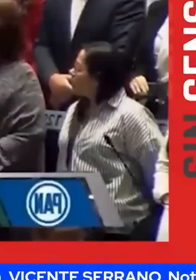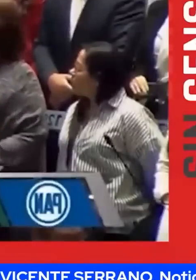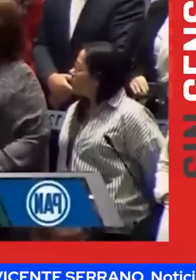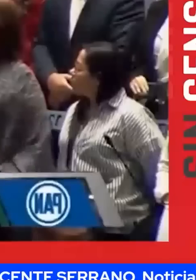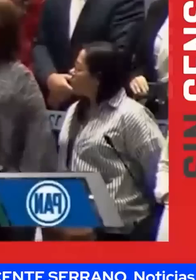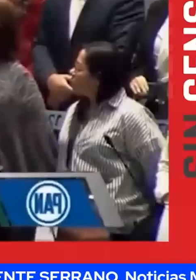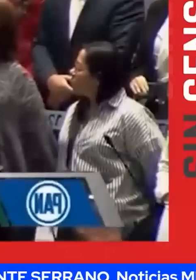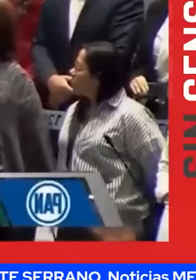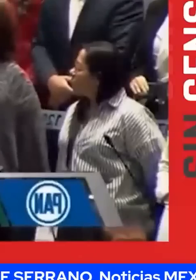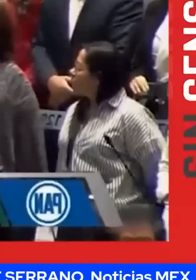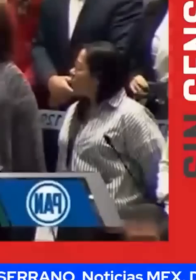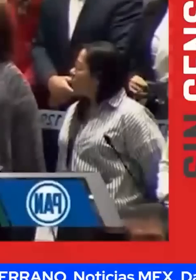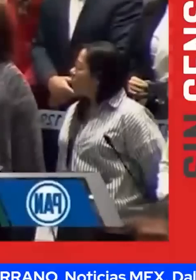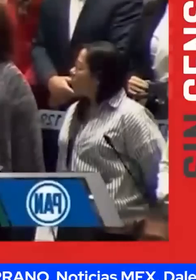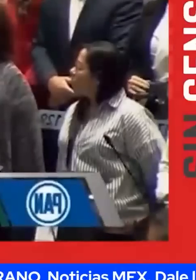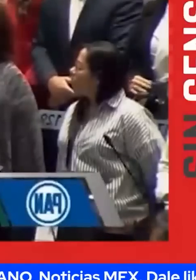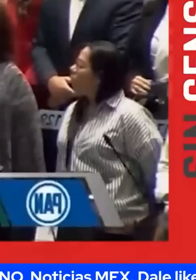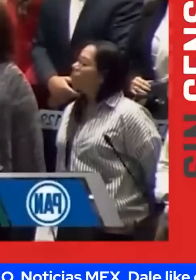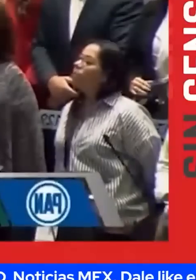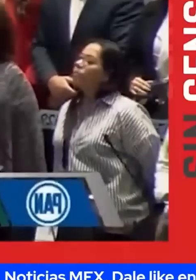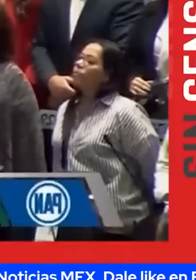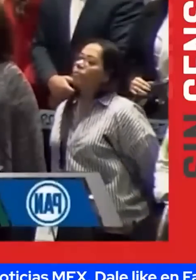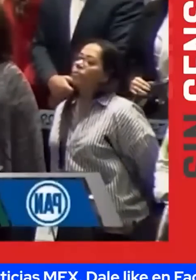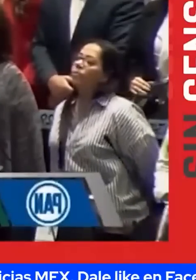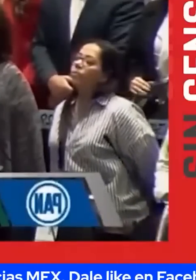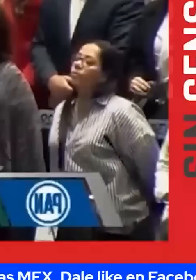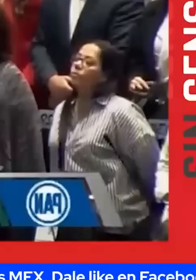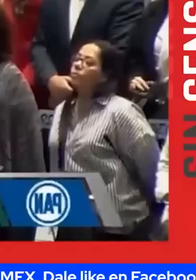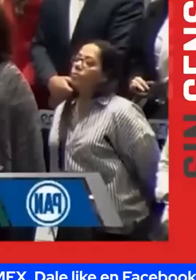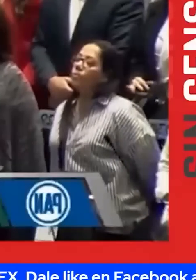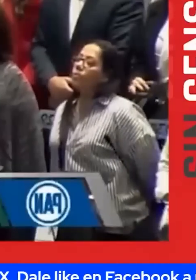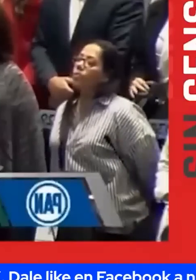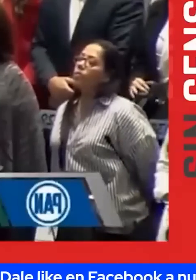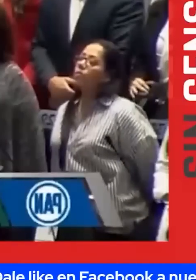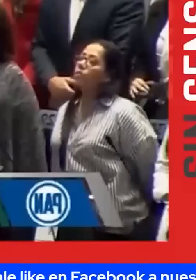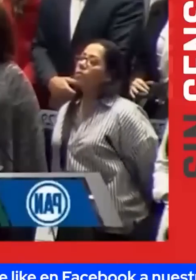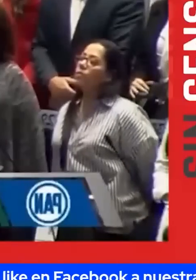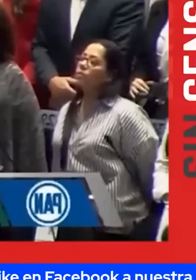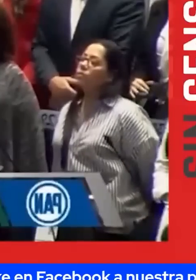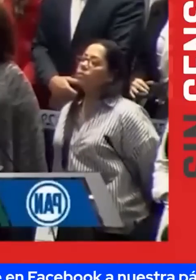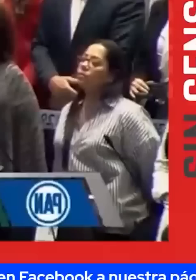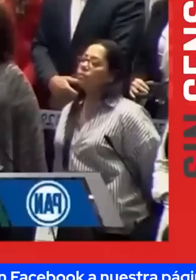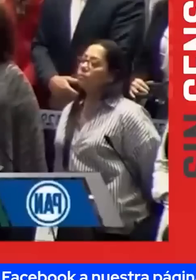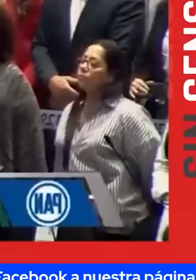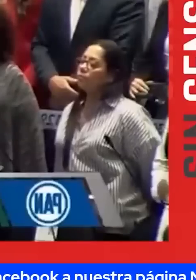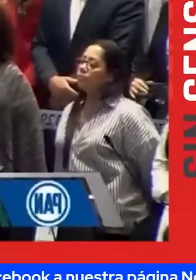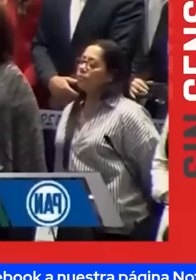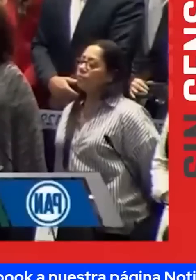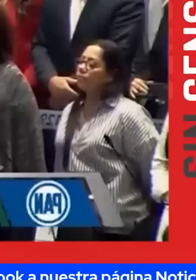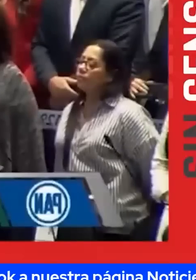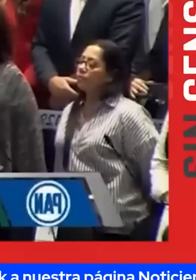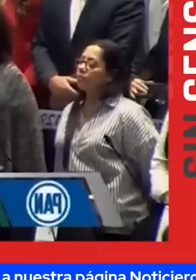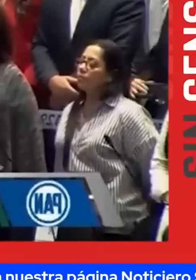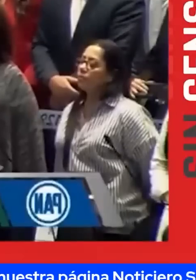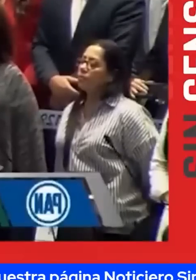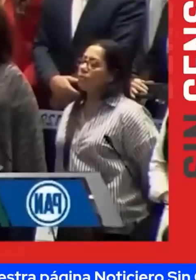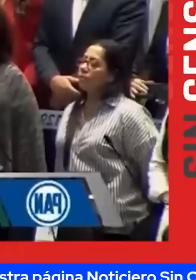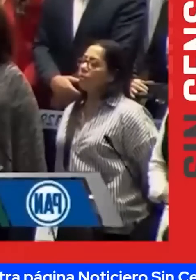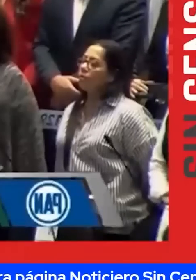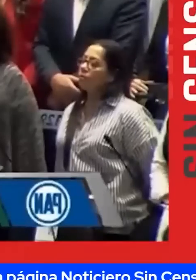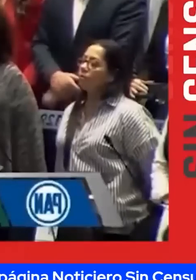que estamos viviendo los mexicanos es a causa de una política irresponsable